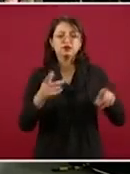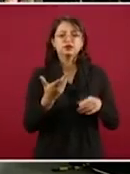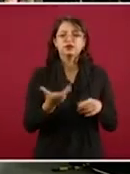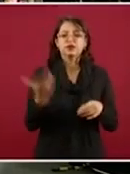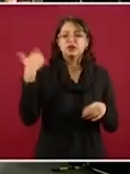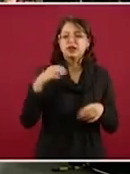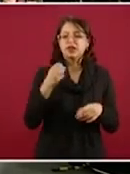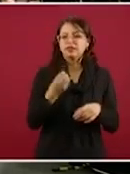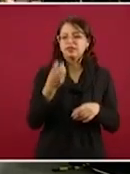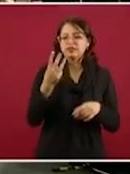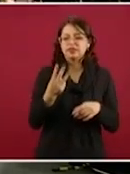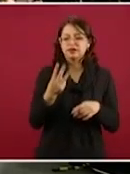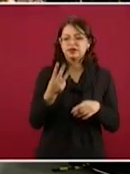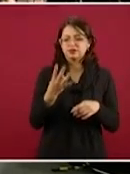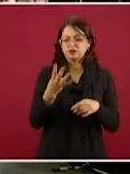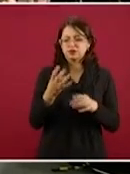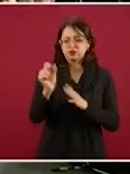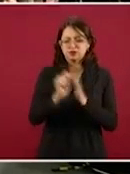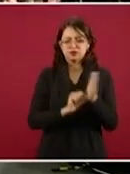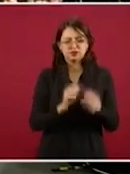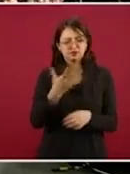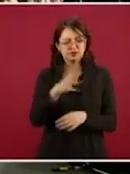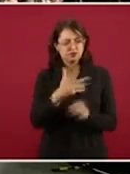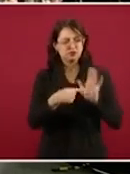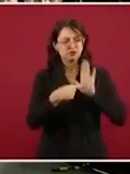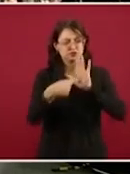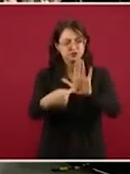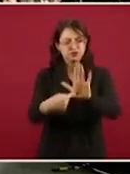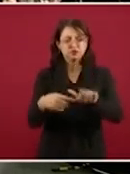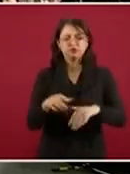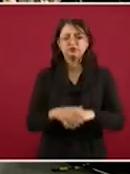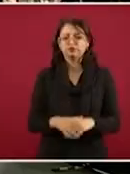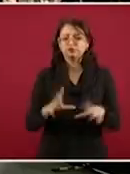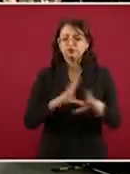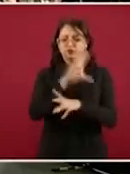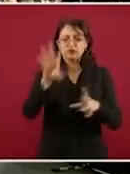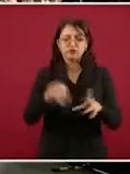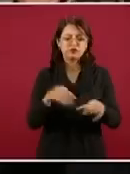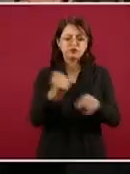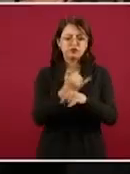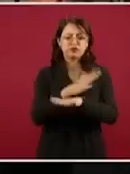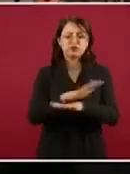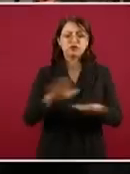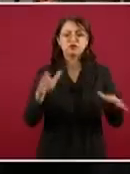hace cuatro meses. Sí, todo el informe sobre armas.